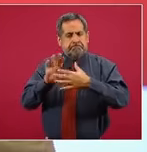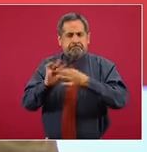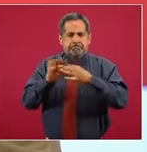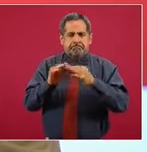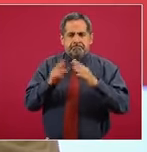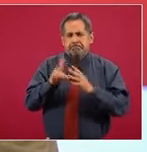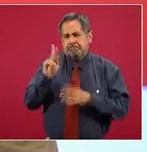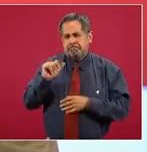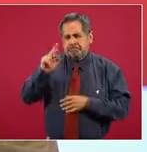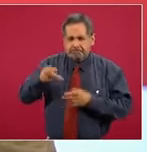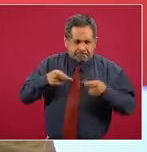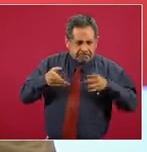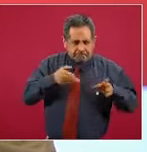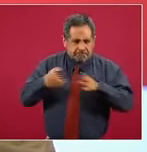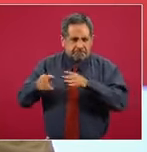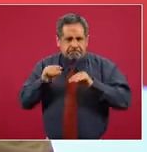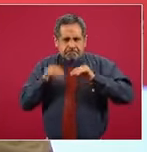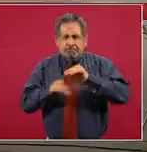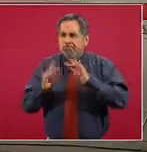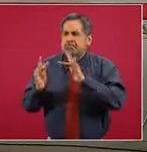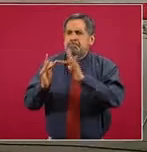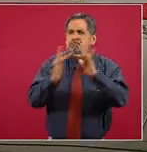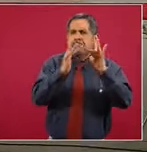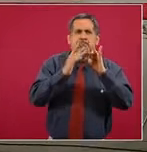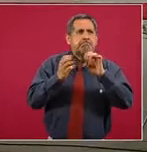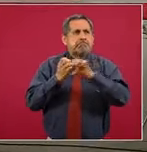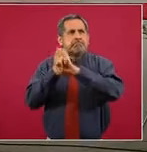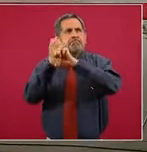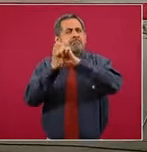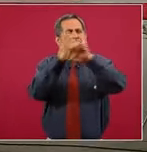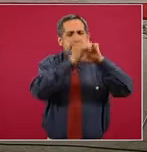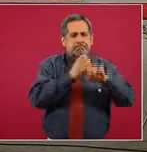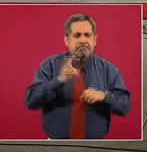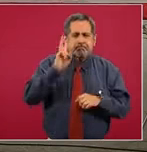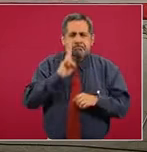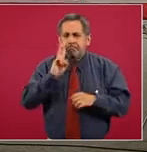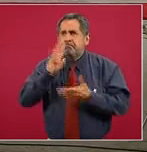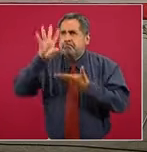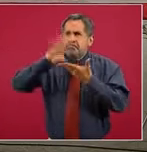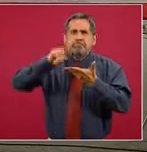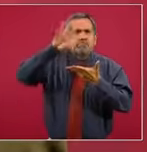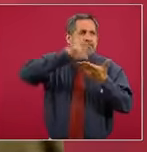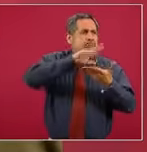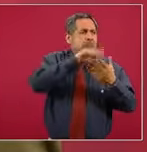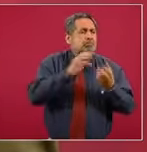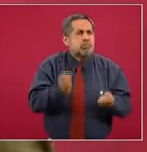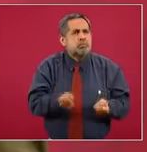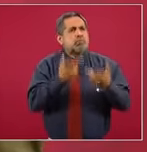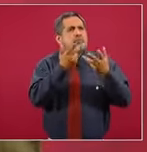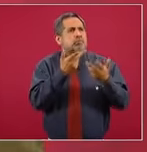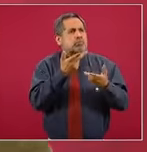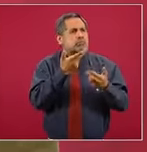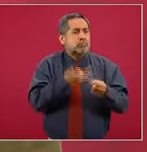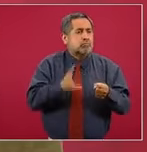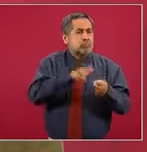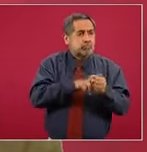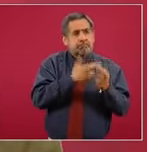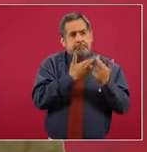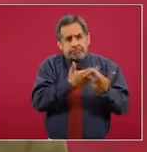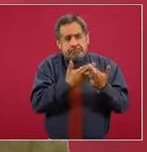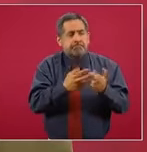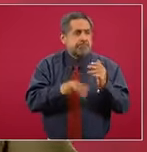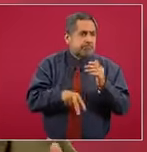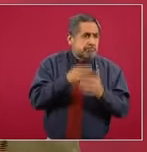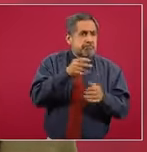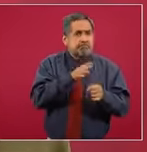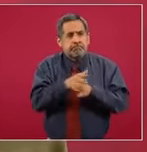esta estrategia que empezamos a trabajar con cada una de las entidades en tratar de concentrar las capacidades de atención hospitalaria